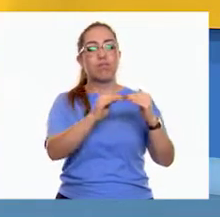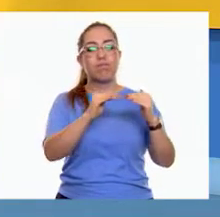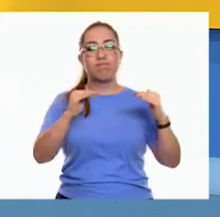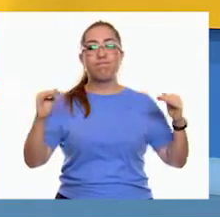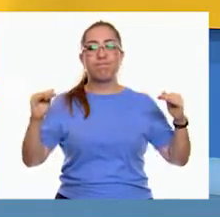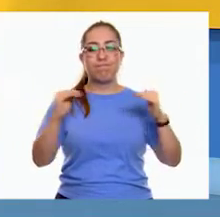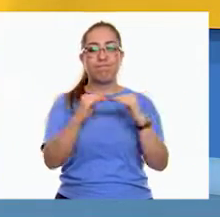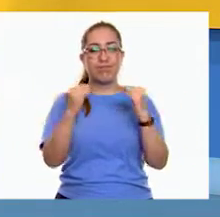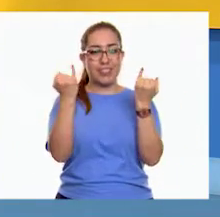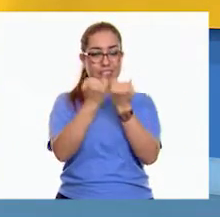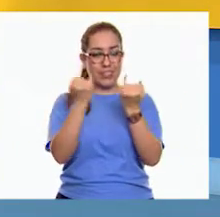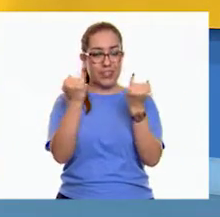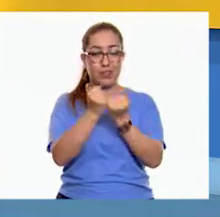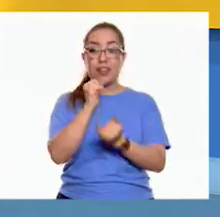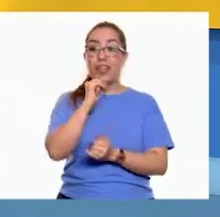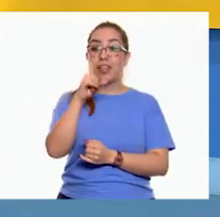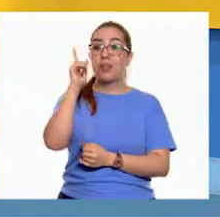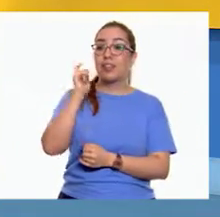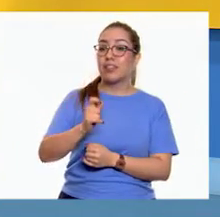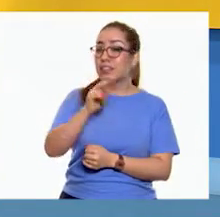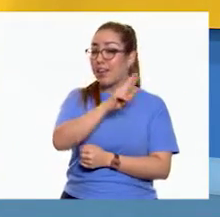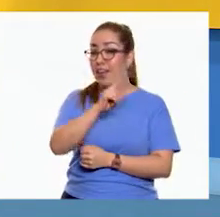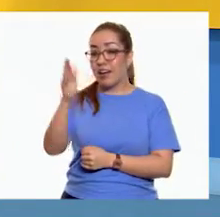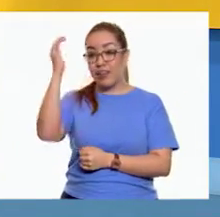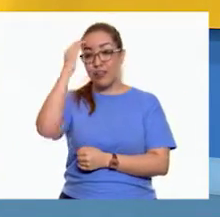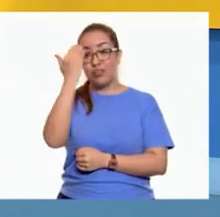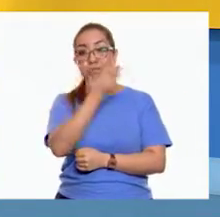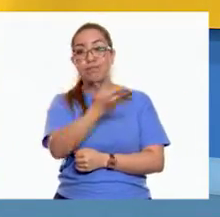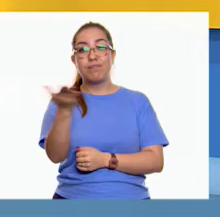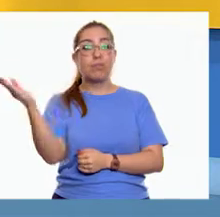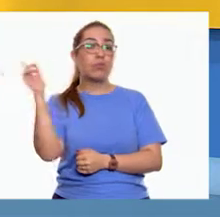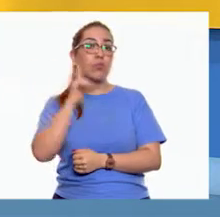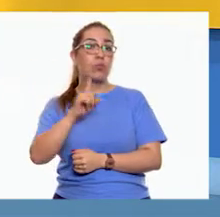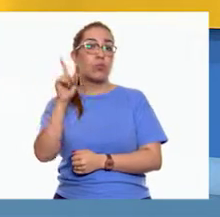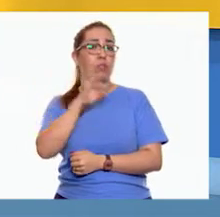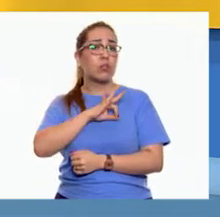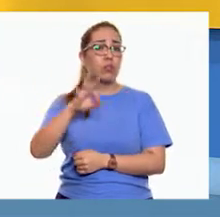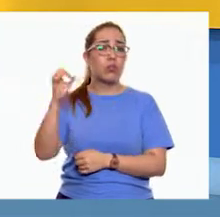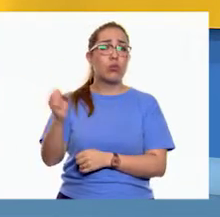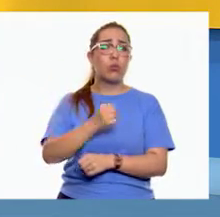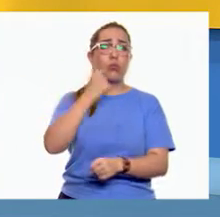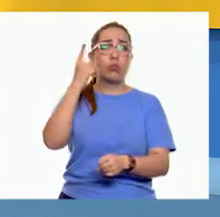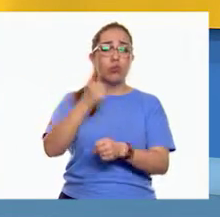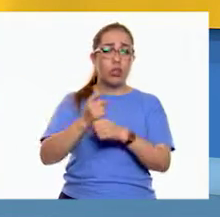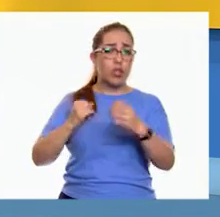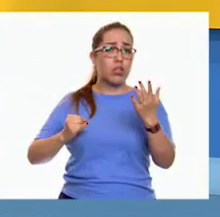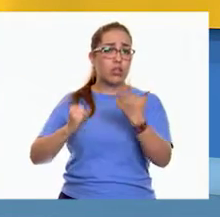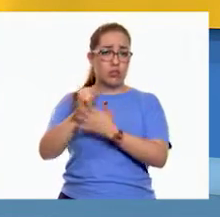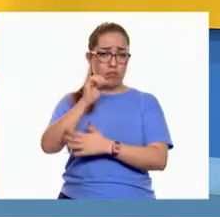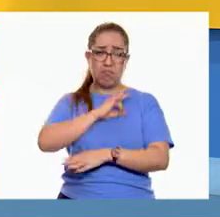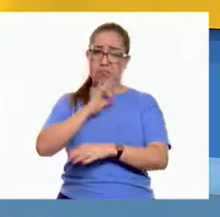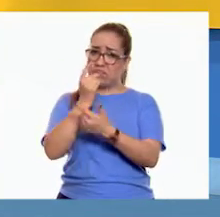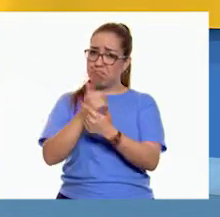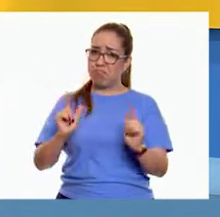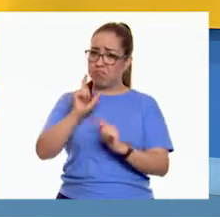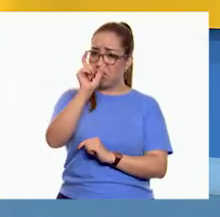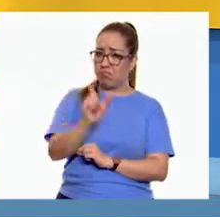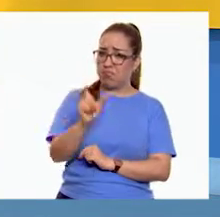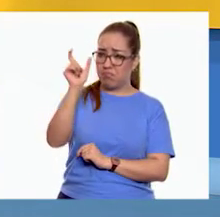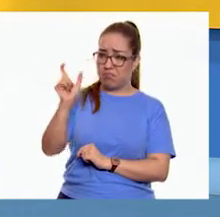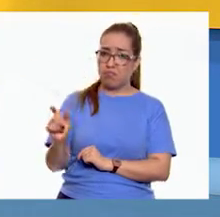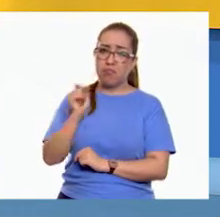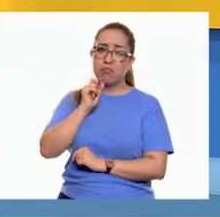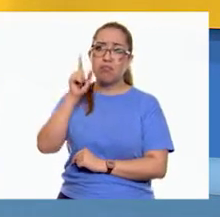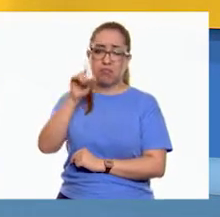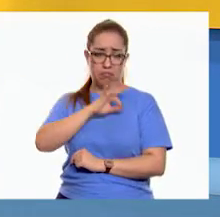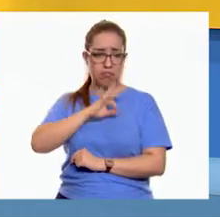significó también un reconocimiento de la capacidad de las mujeres para tomar decisiones libremente y para ocupar puestos de liderazgo.